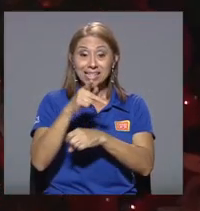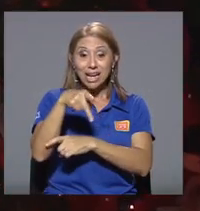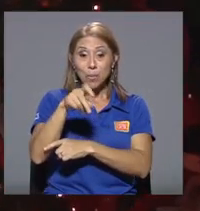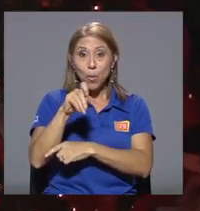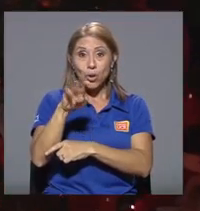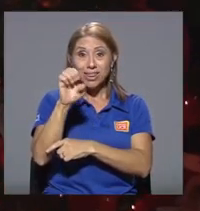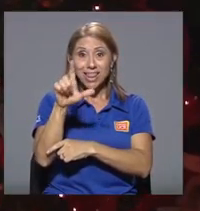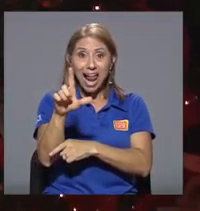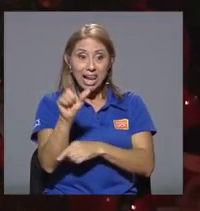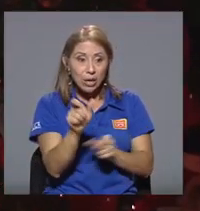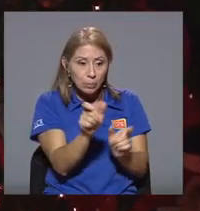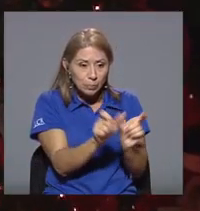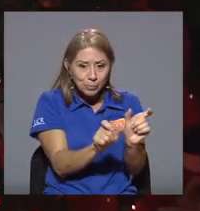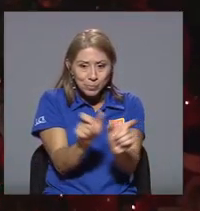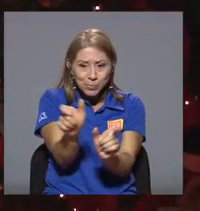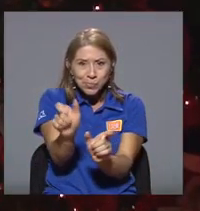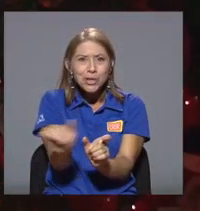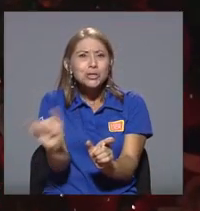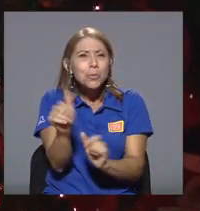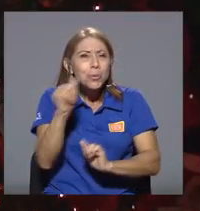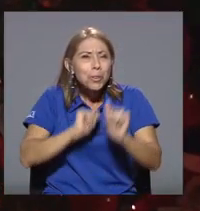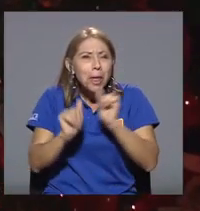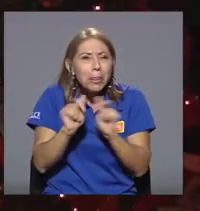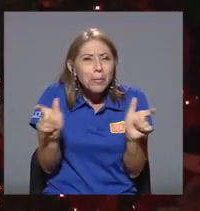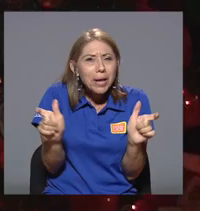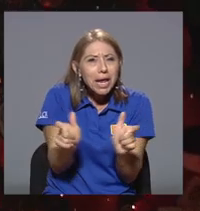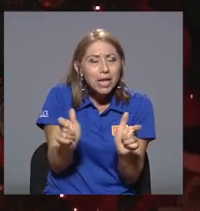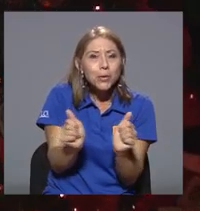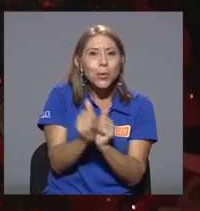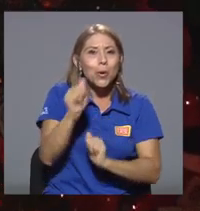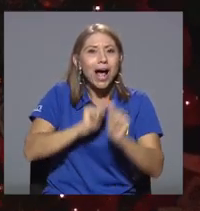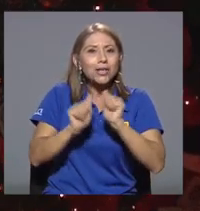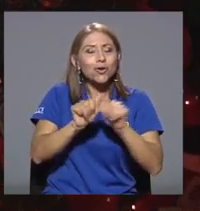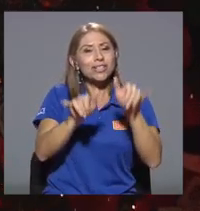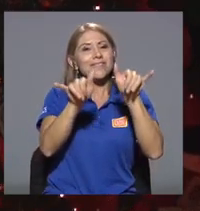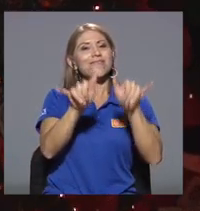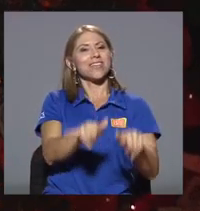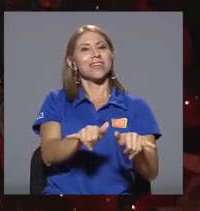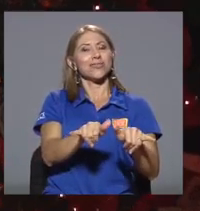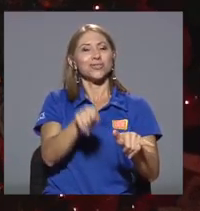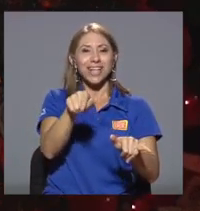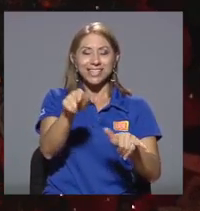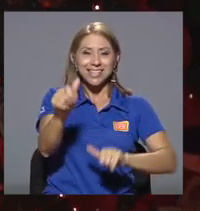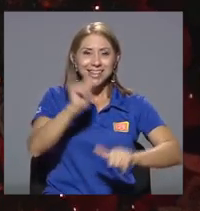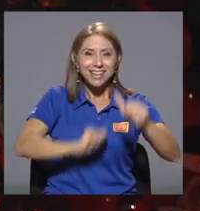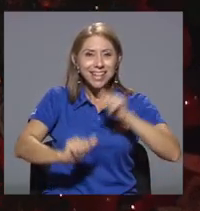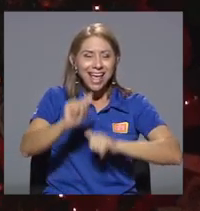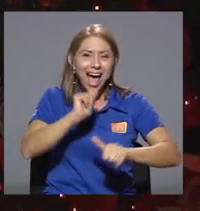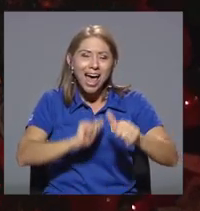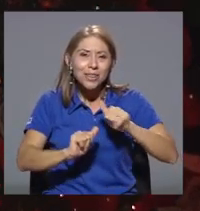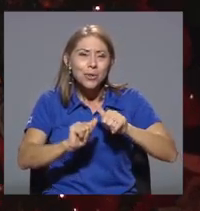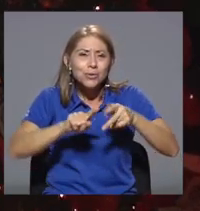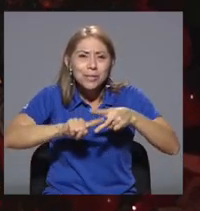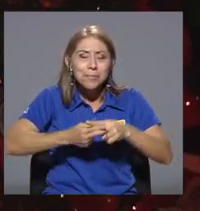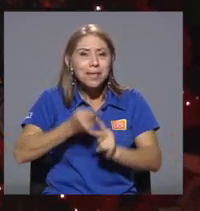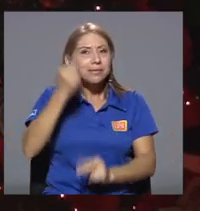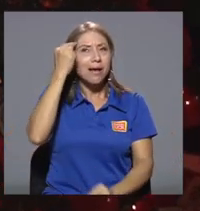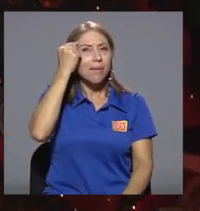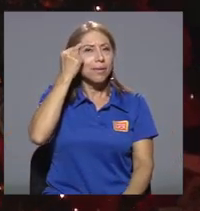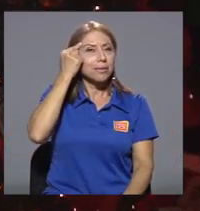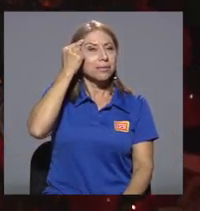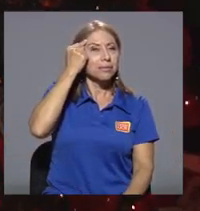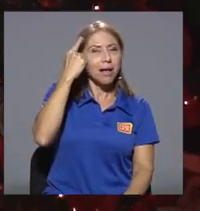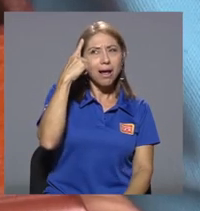es armar un pequeño teatro con actores fijos y ese teatro se empieza a